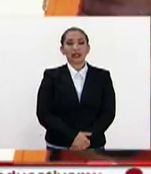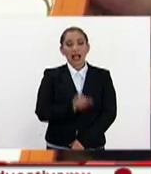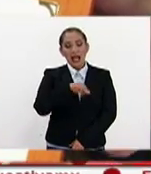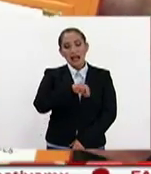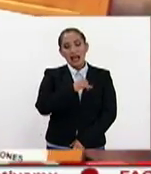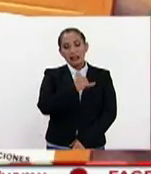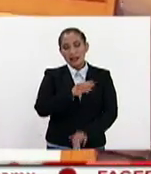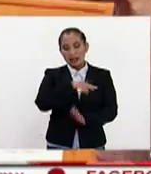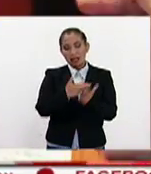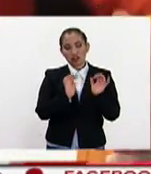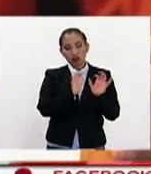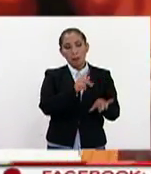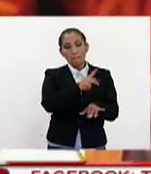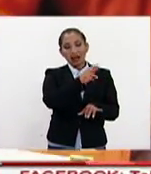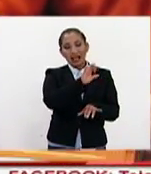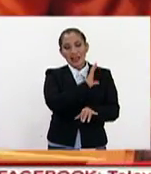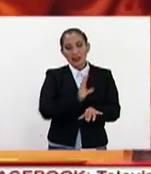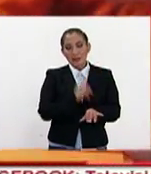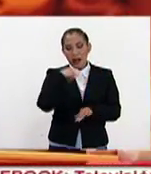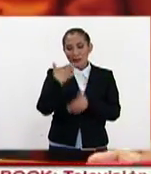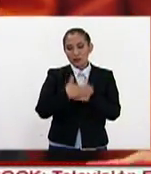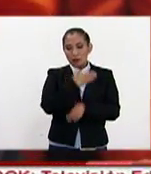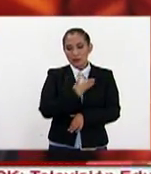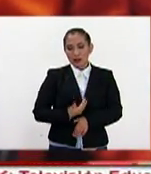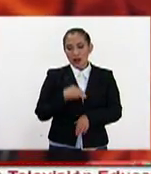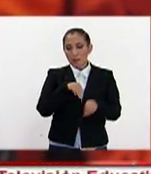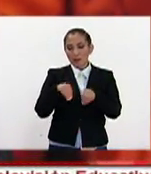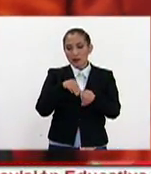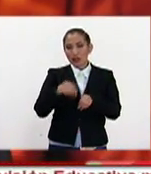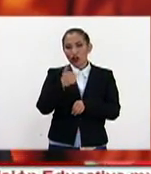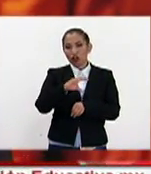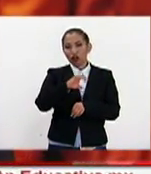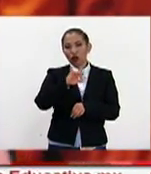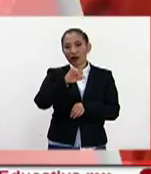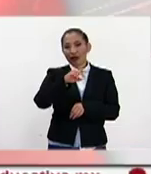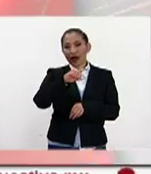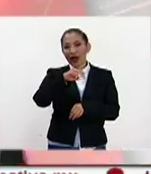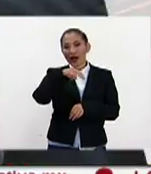Ricardo Anaya se registra como precandidato presidencial por Movimiento Ciudadano.